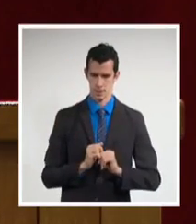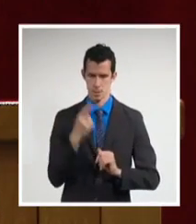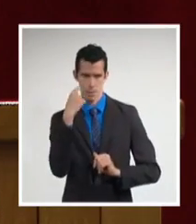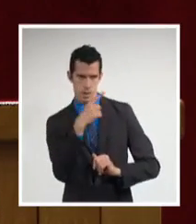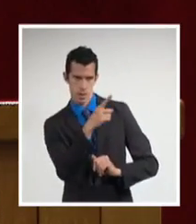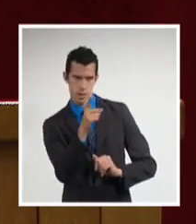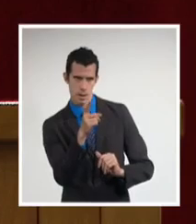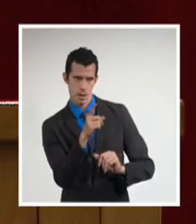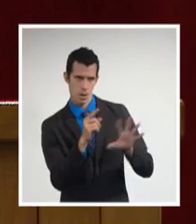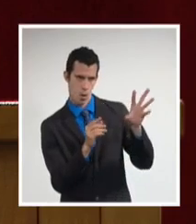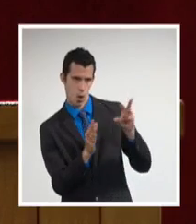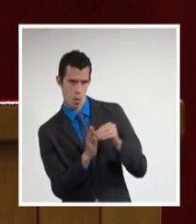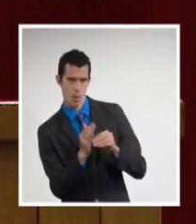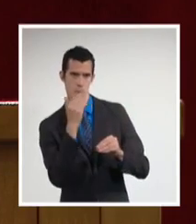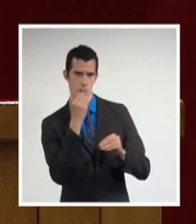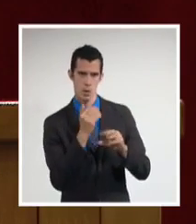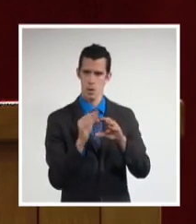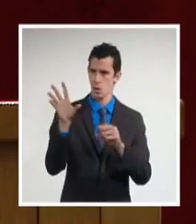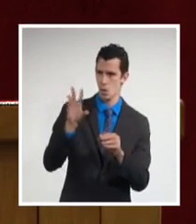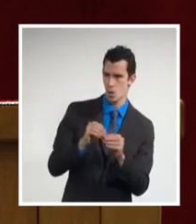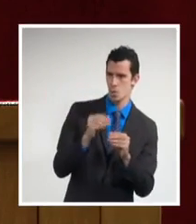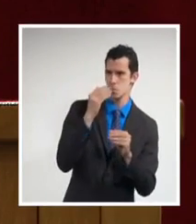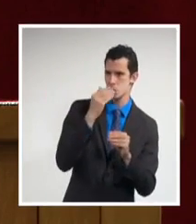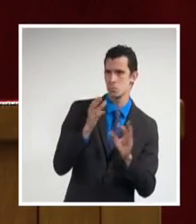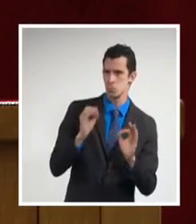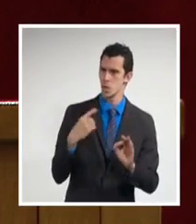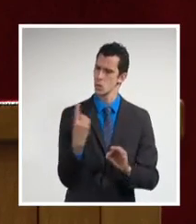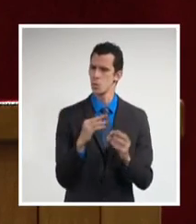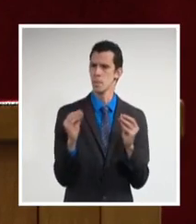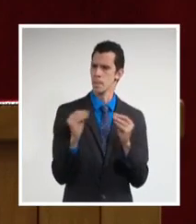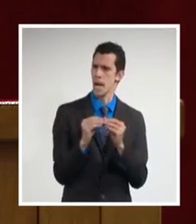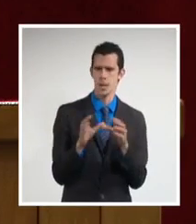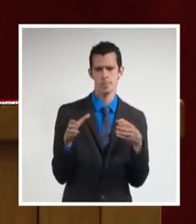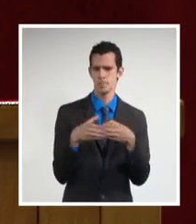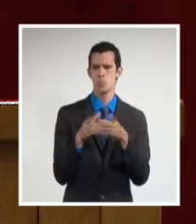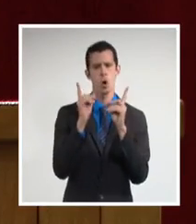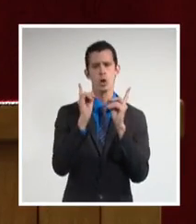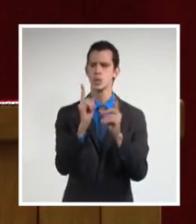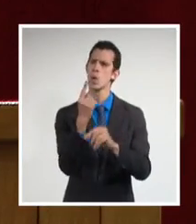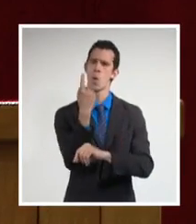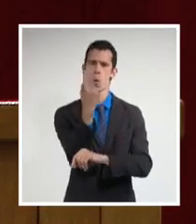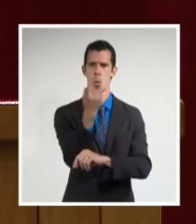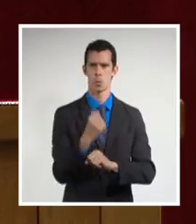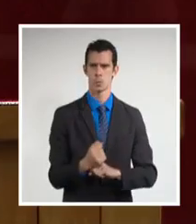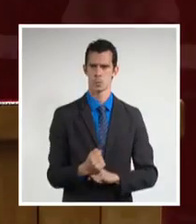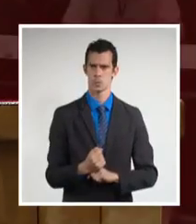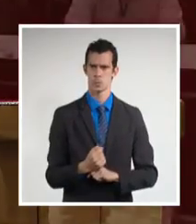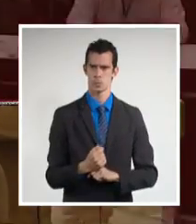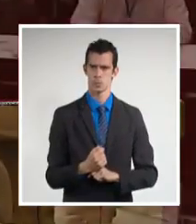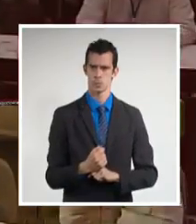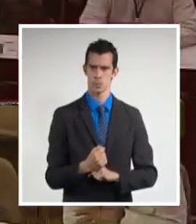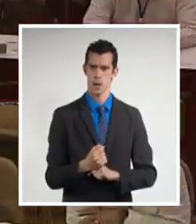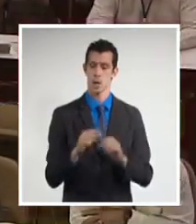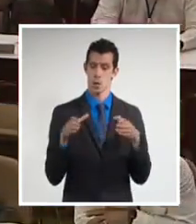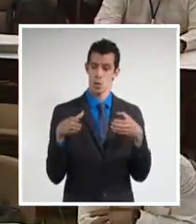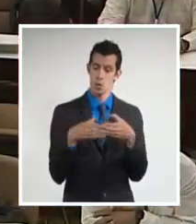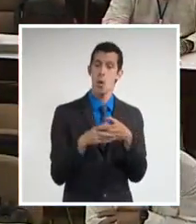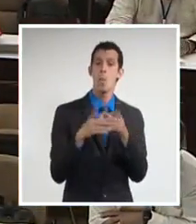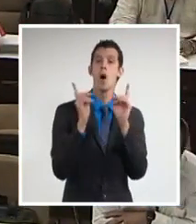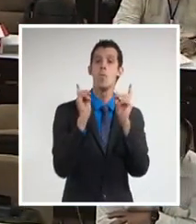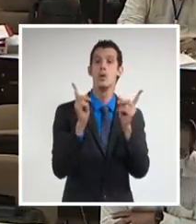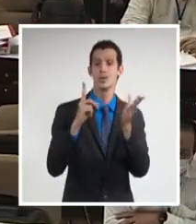por el poder. Tenemos un solo partido, pero con un programa propositivo y claro de lo que quiere la mayoría de su pueblo,